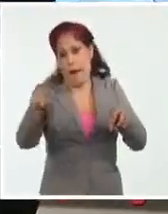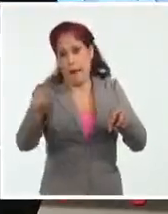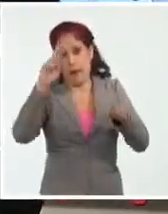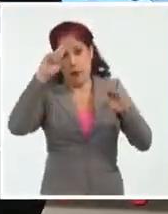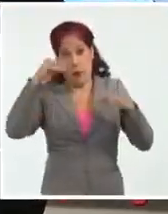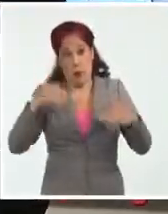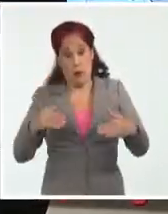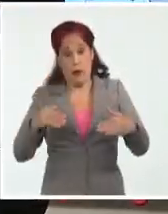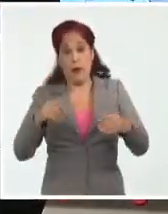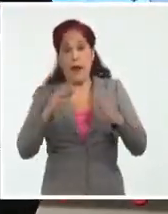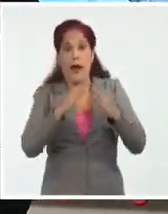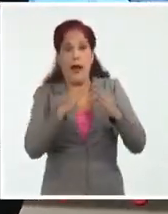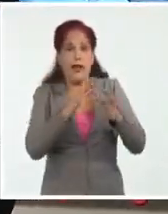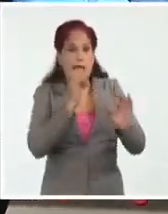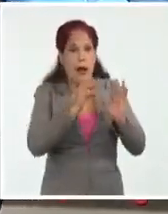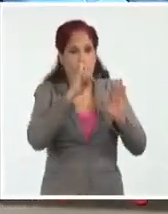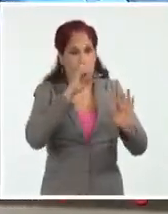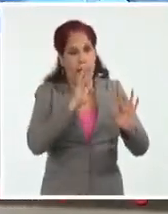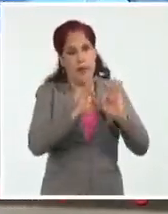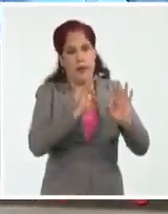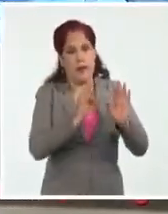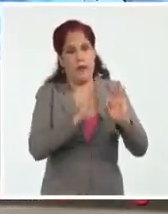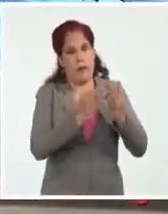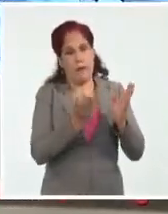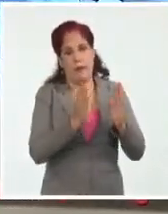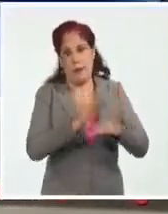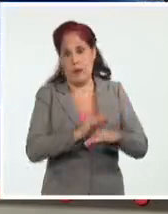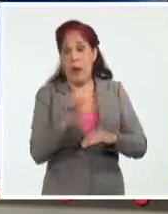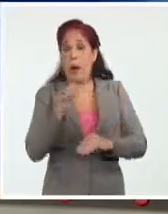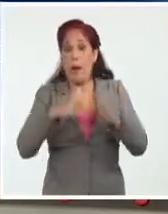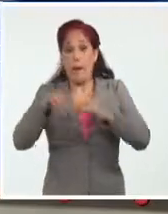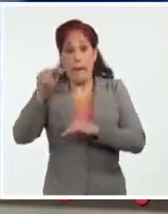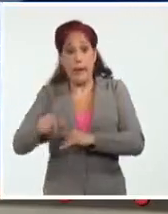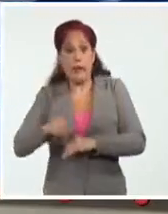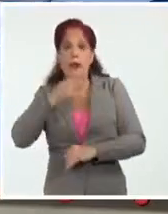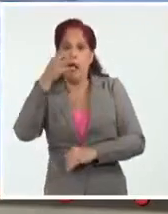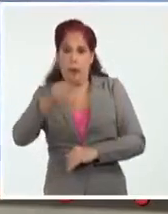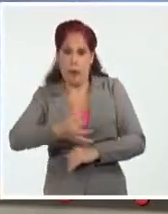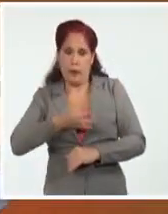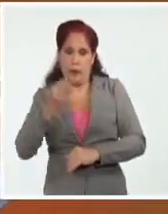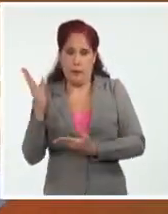y casas para niños sin amparo familiar. También lo dijo la ministra en conferencia de prensa.